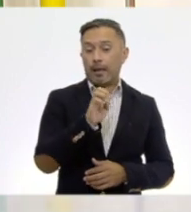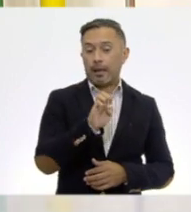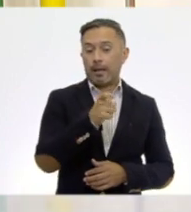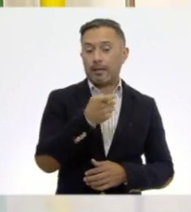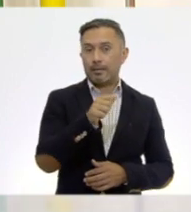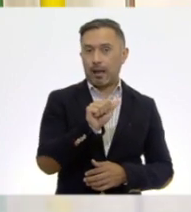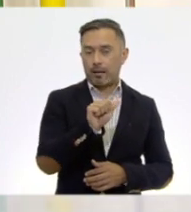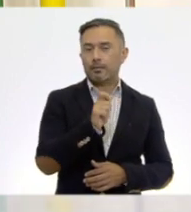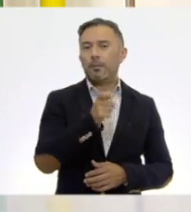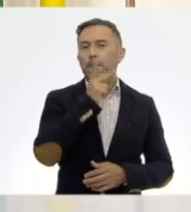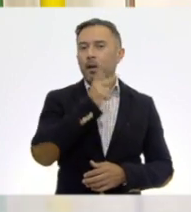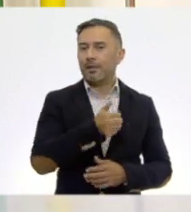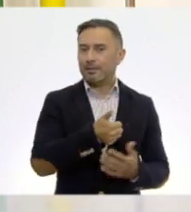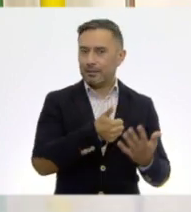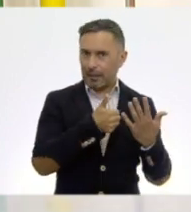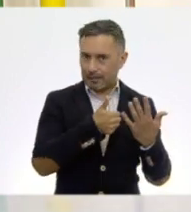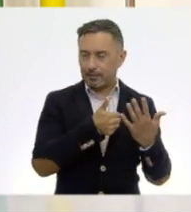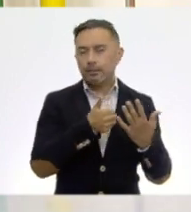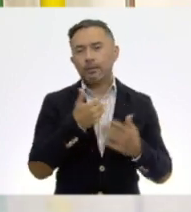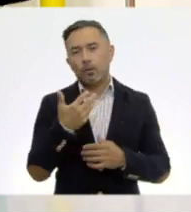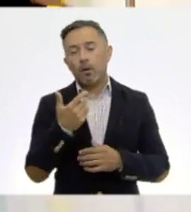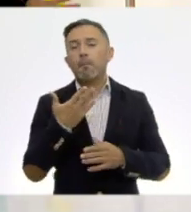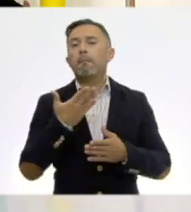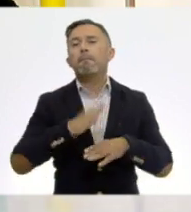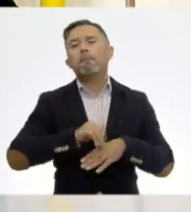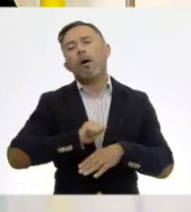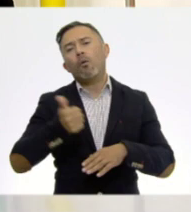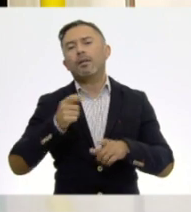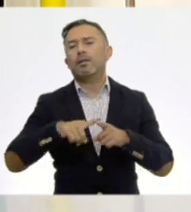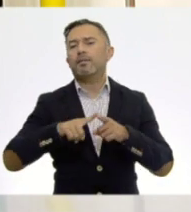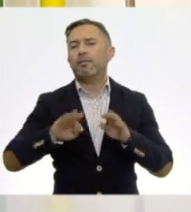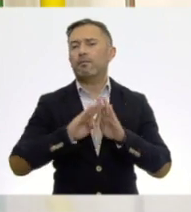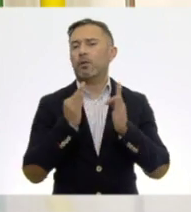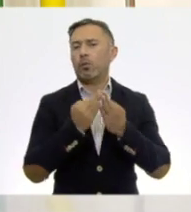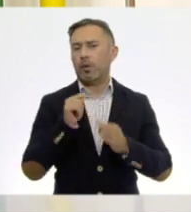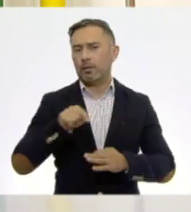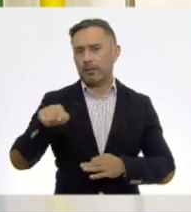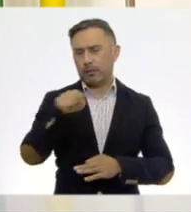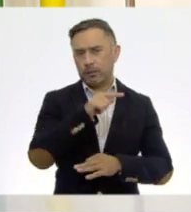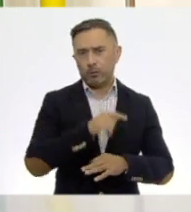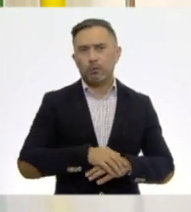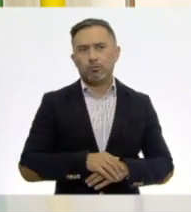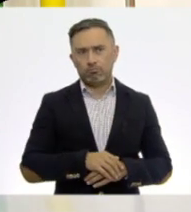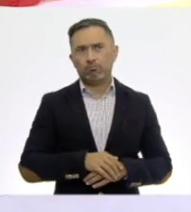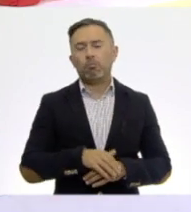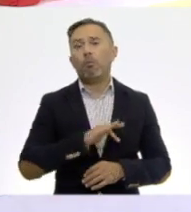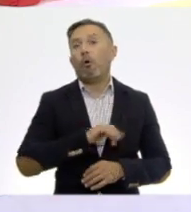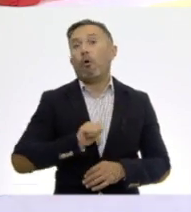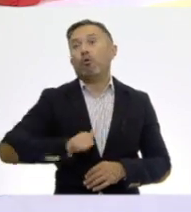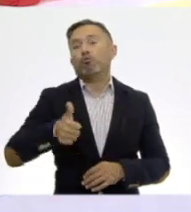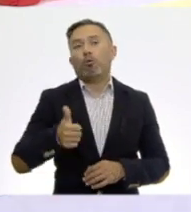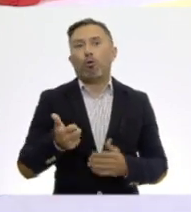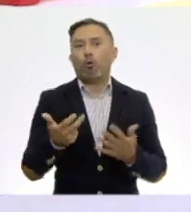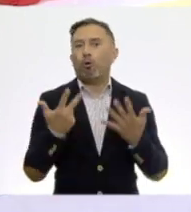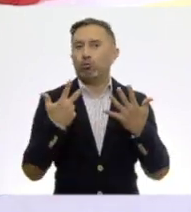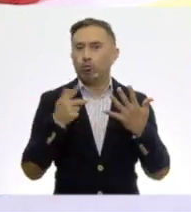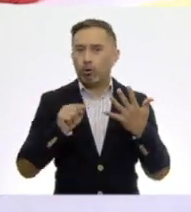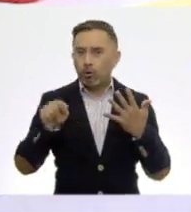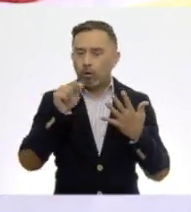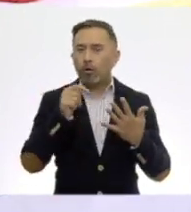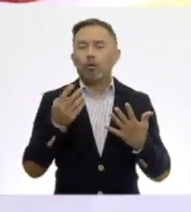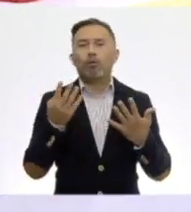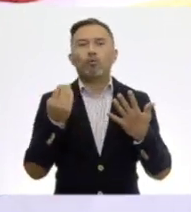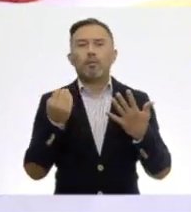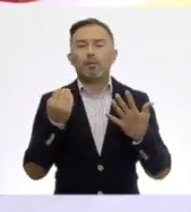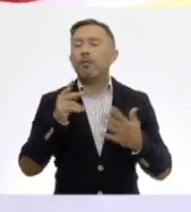figuras geométricas, niñas y niños, que tienen mucho más lados, que son 8 lados, 9 lados. ¿Han visto un